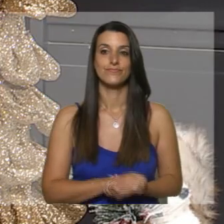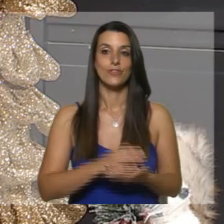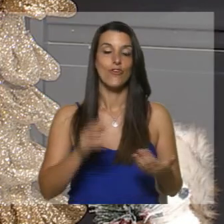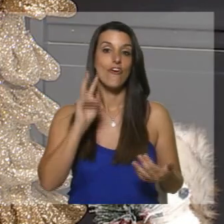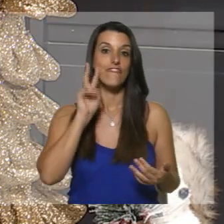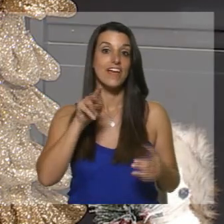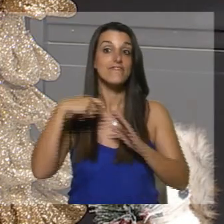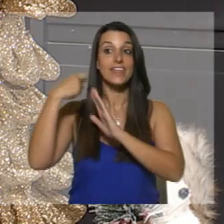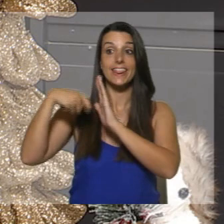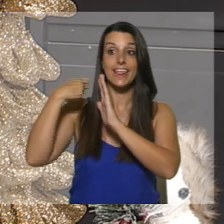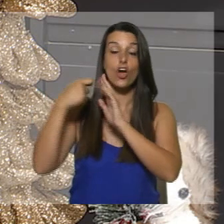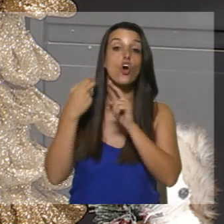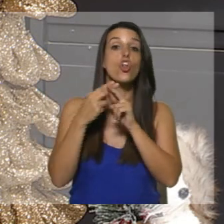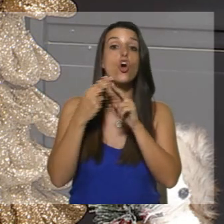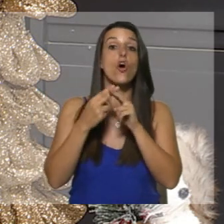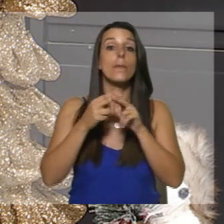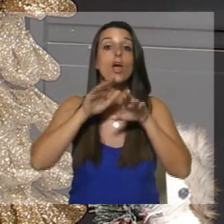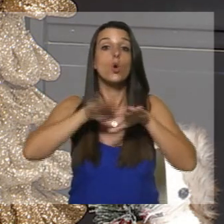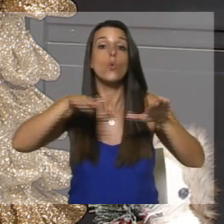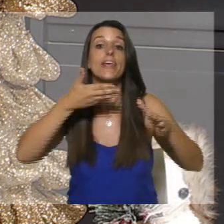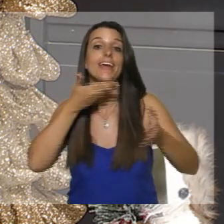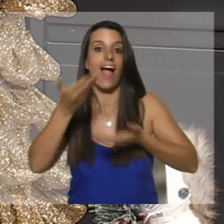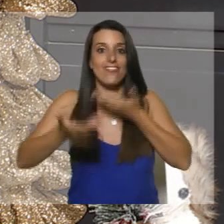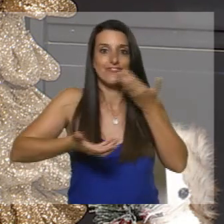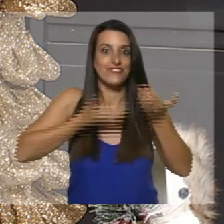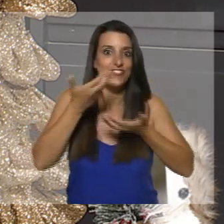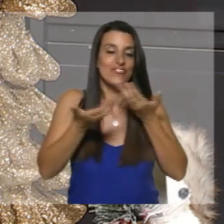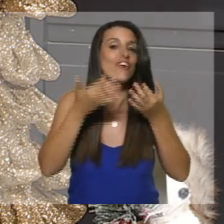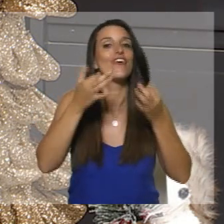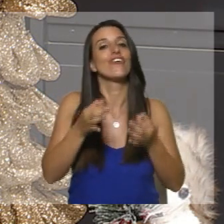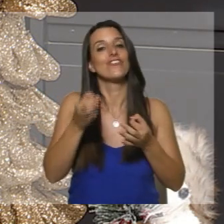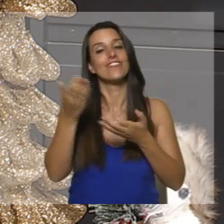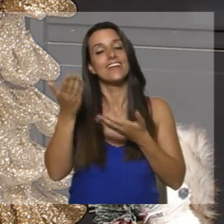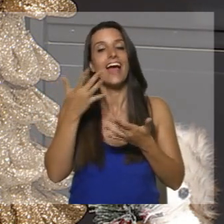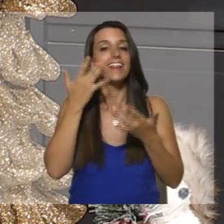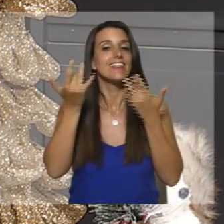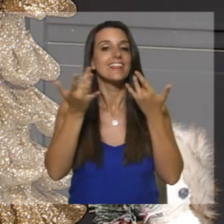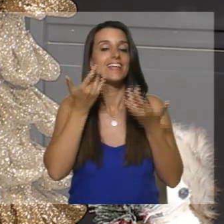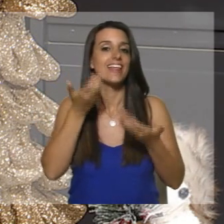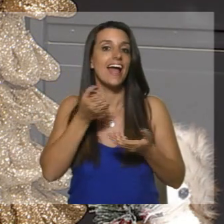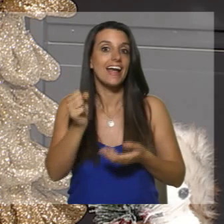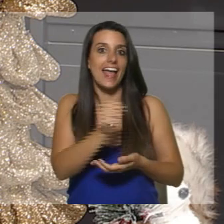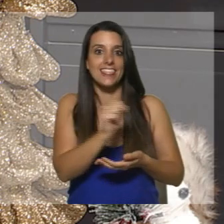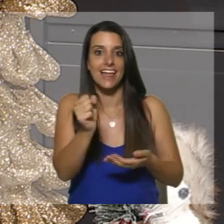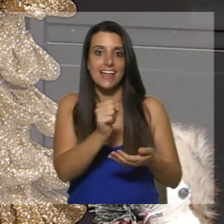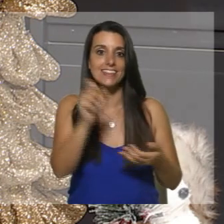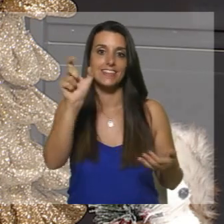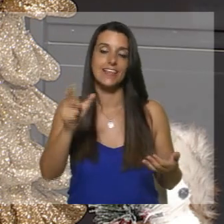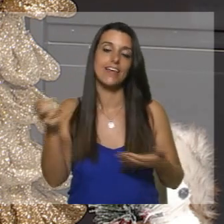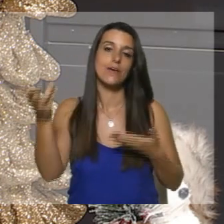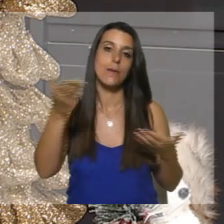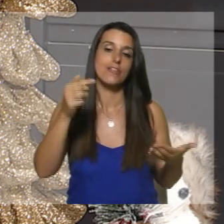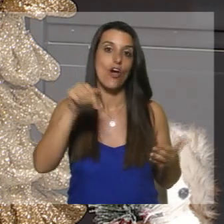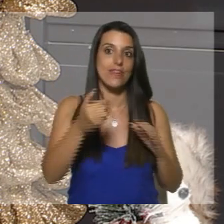El videoclip Guri Cantor, el último tema que ha estrenado nuestra gran invitada, nuestros grandes invitados que nos han acompañado